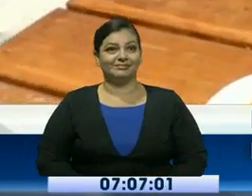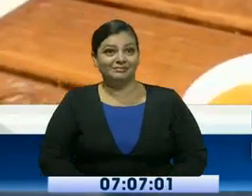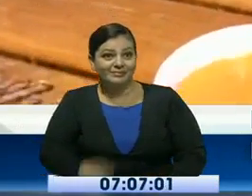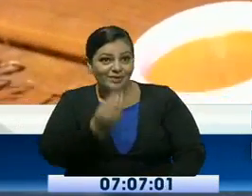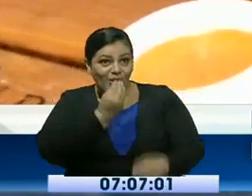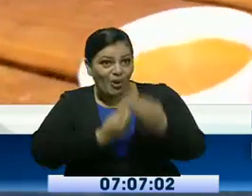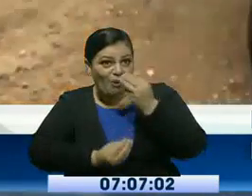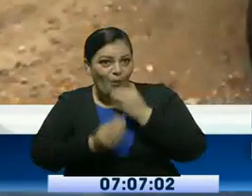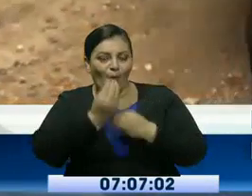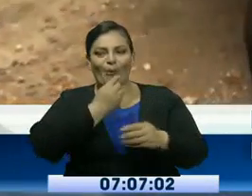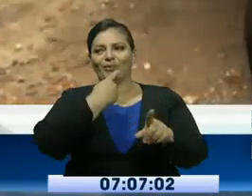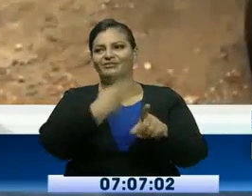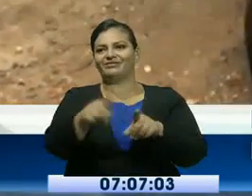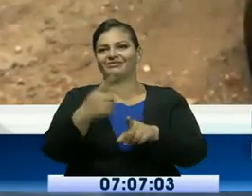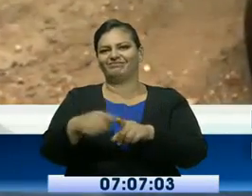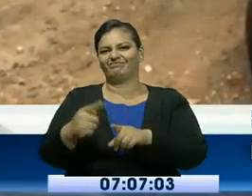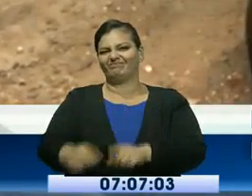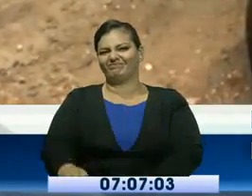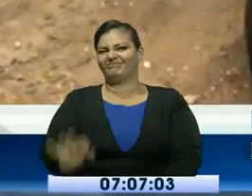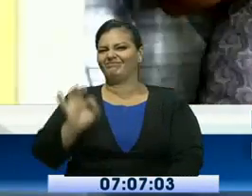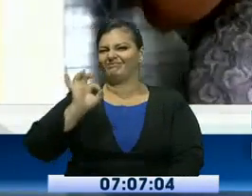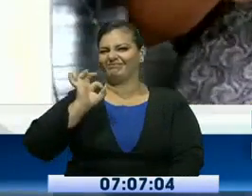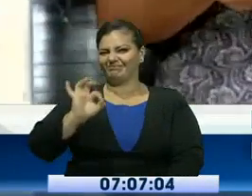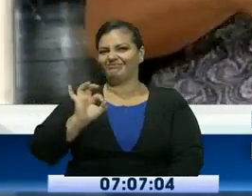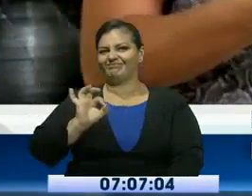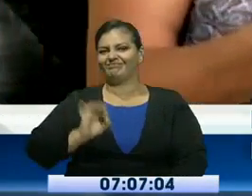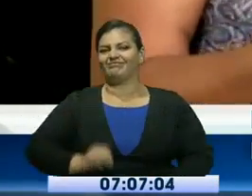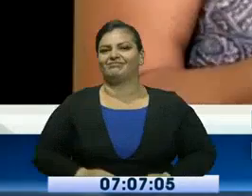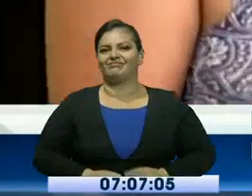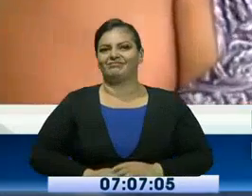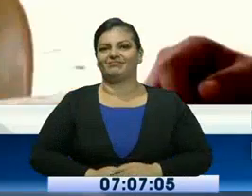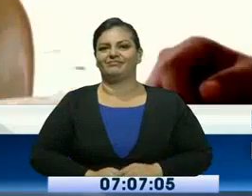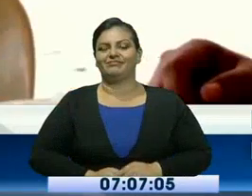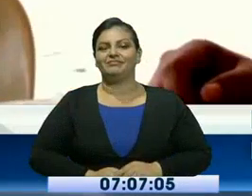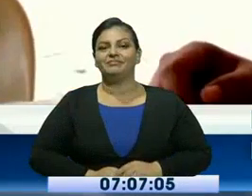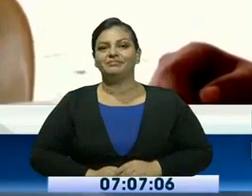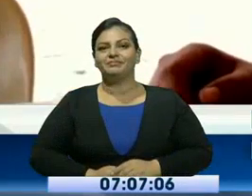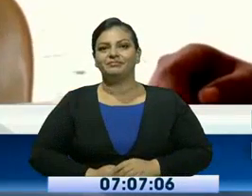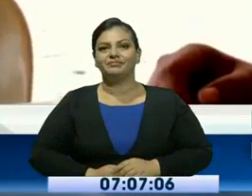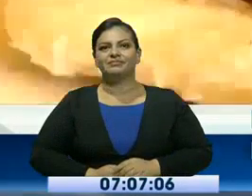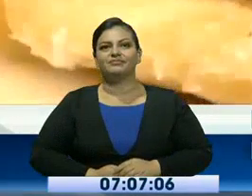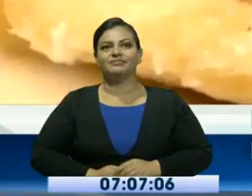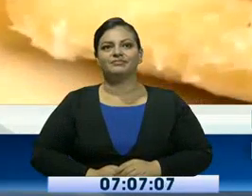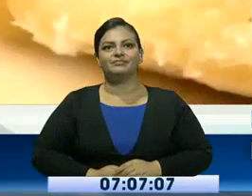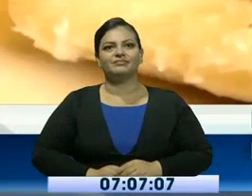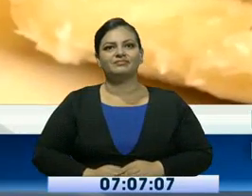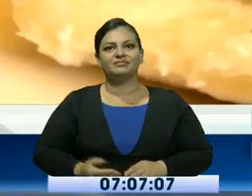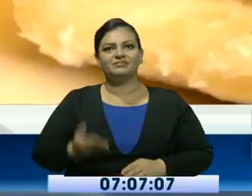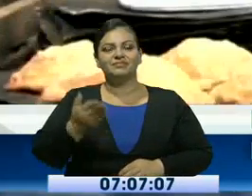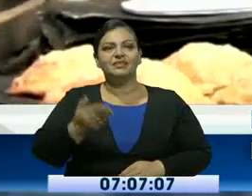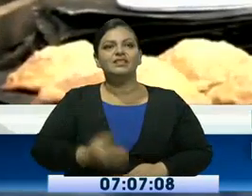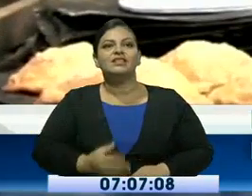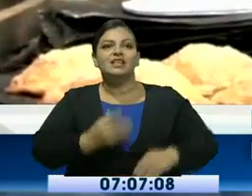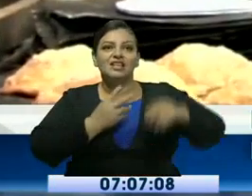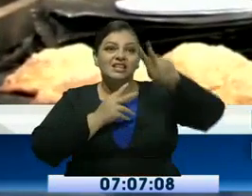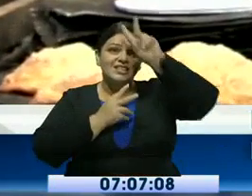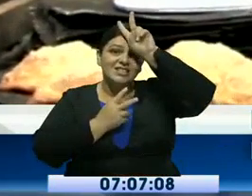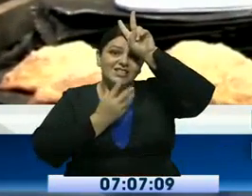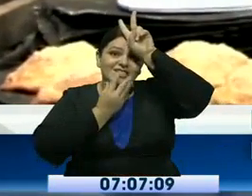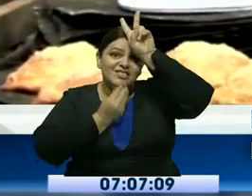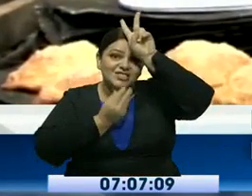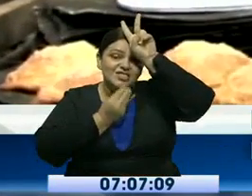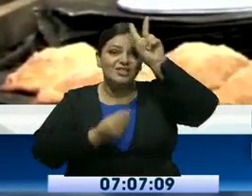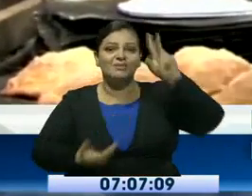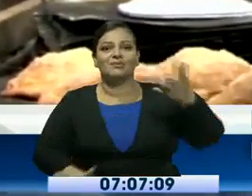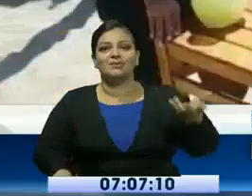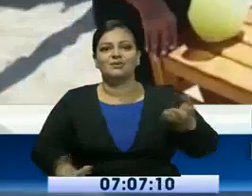la gastronomía exótica y propia de los sectores de frontera. Degustar el rico chivo al hueco, los pasteles de carne, es una